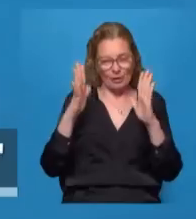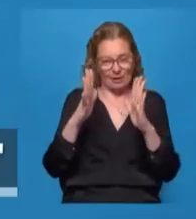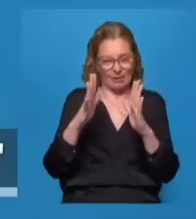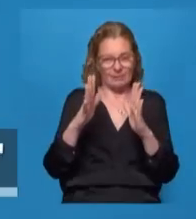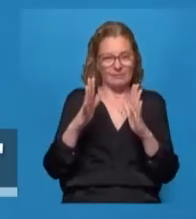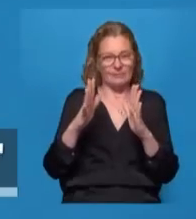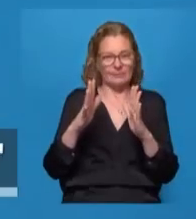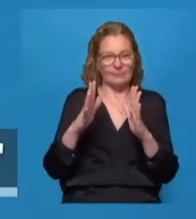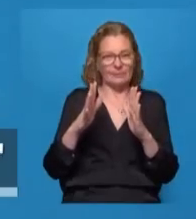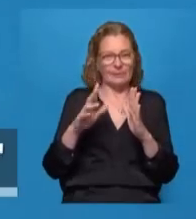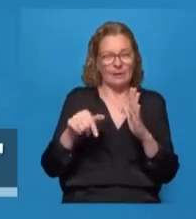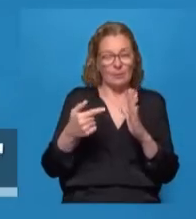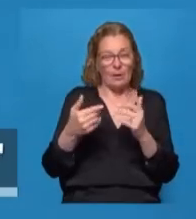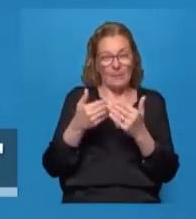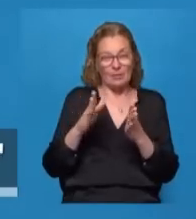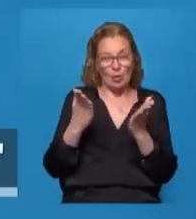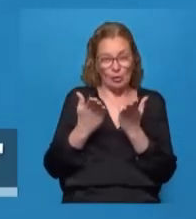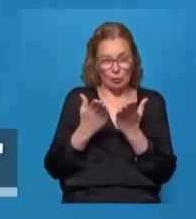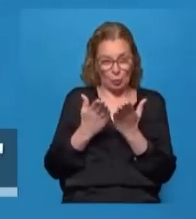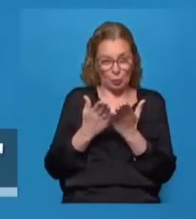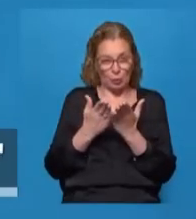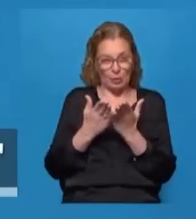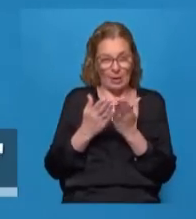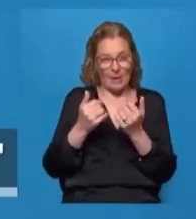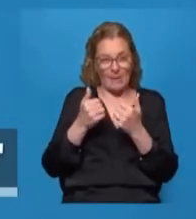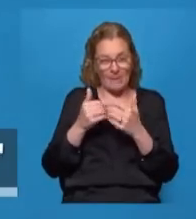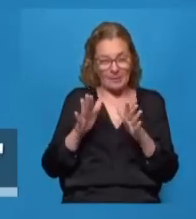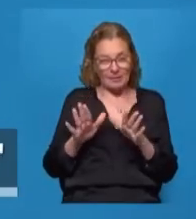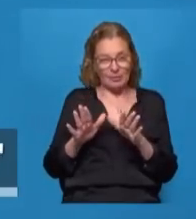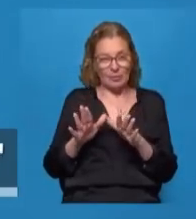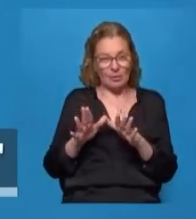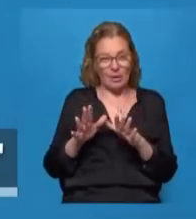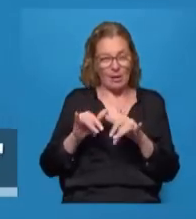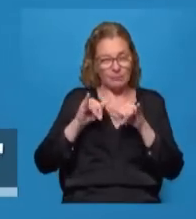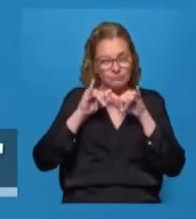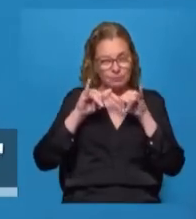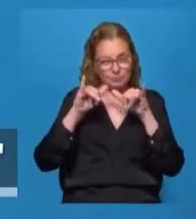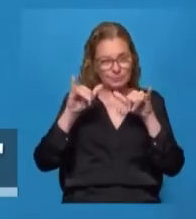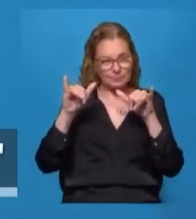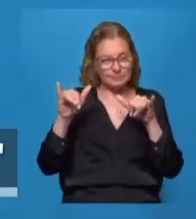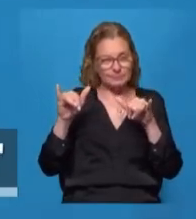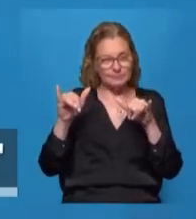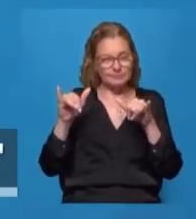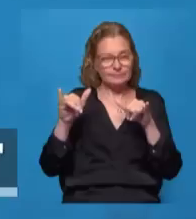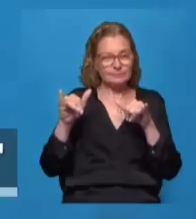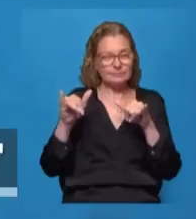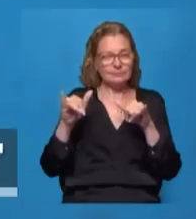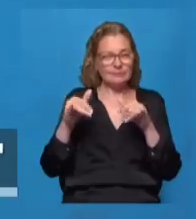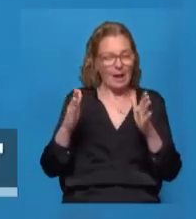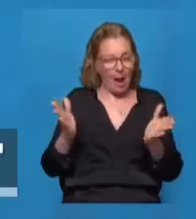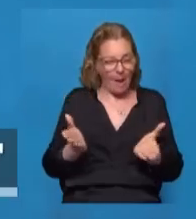forestar a partir de esos estudios empezó a promover es decir a